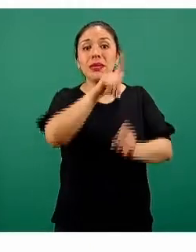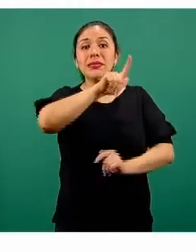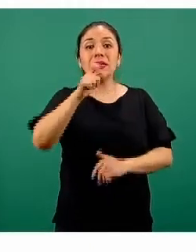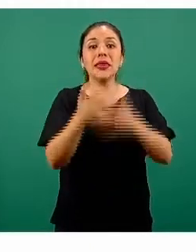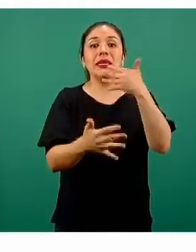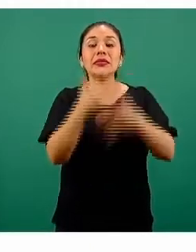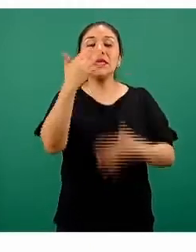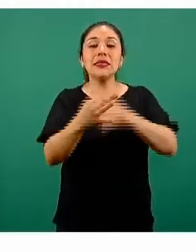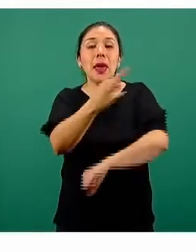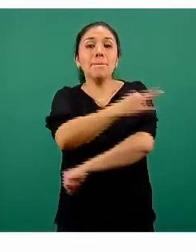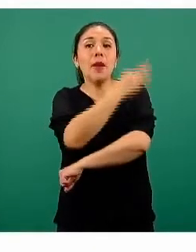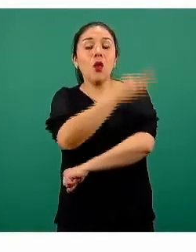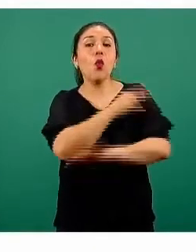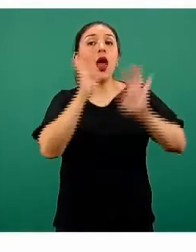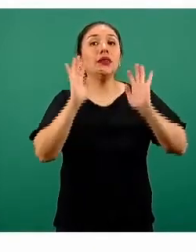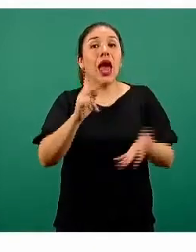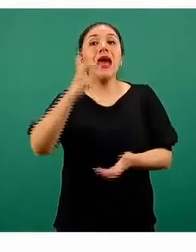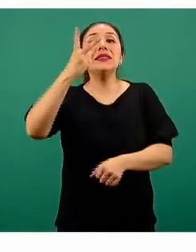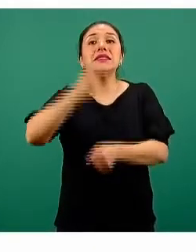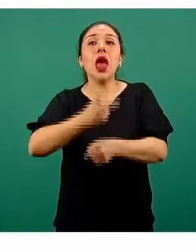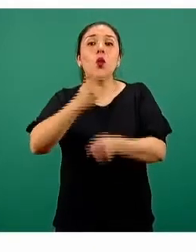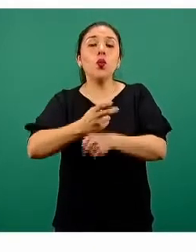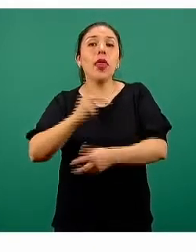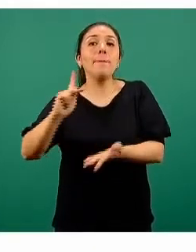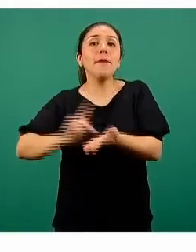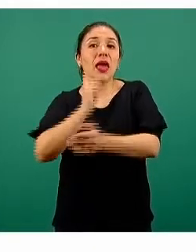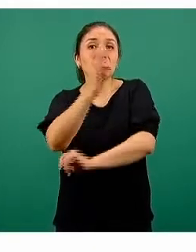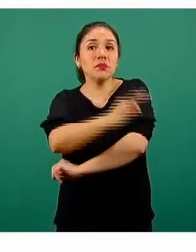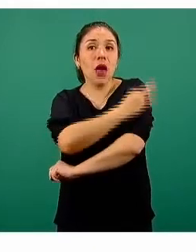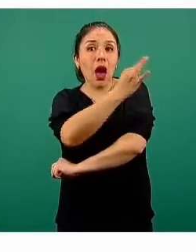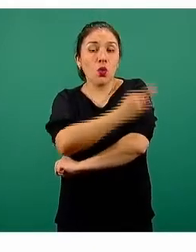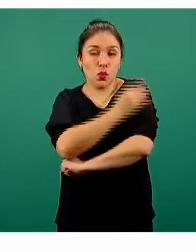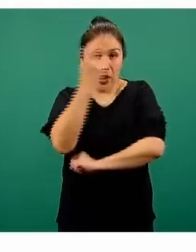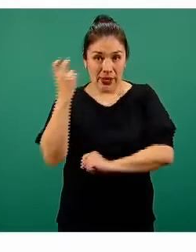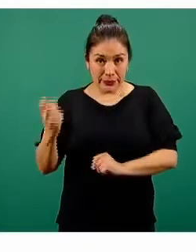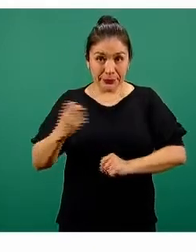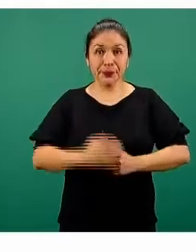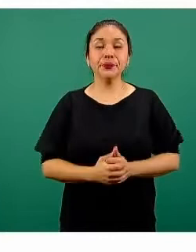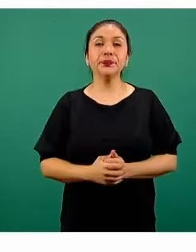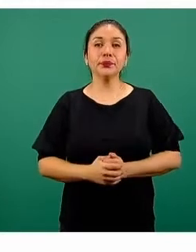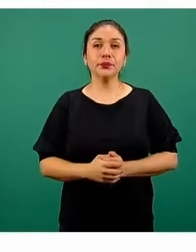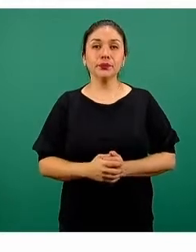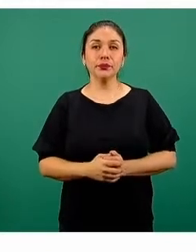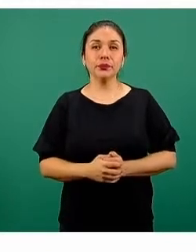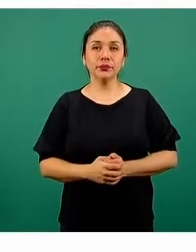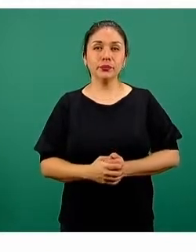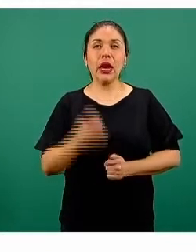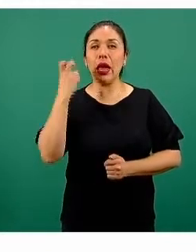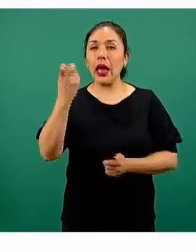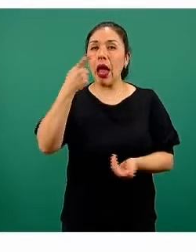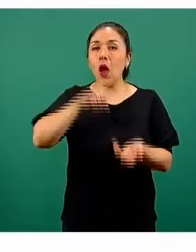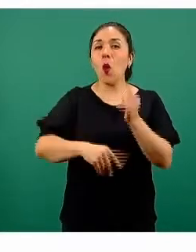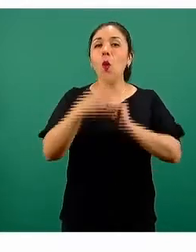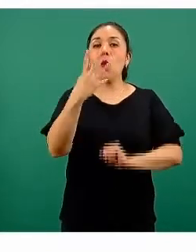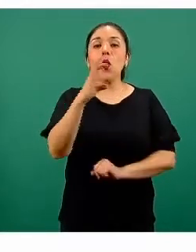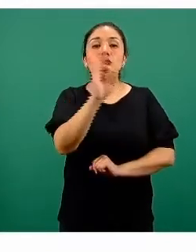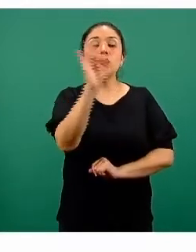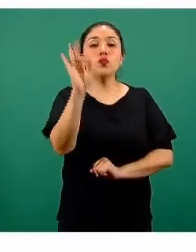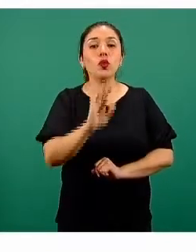28.715 aplicaciones que han ocurrido, han sido de la segunda dosis. Esto representa el